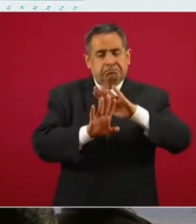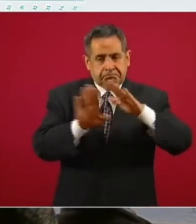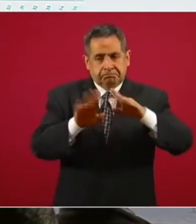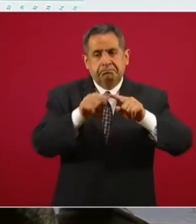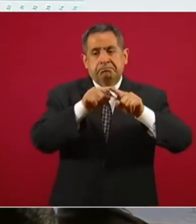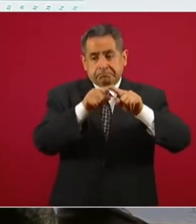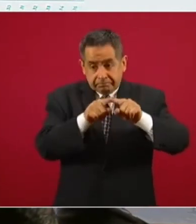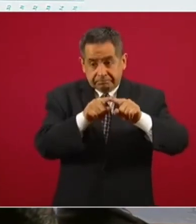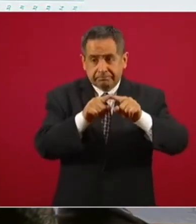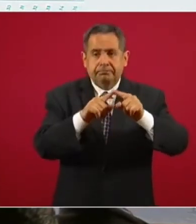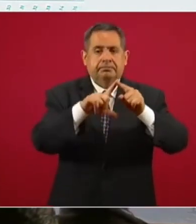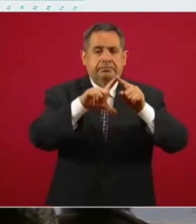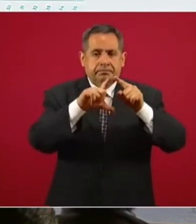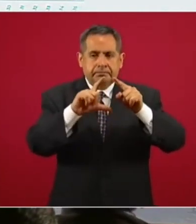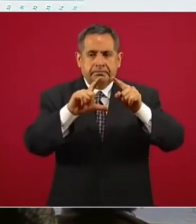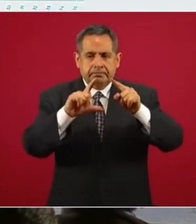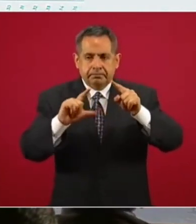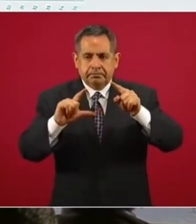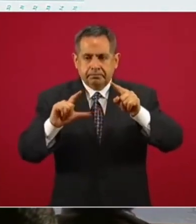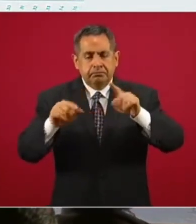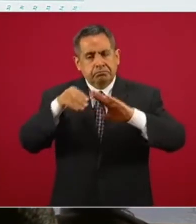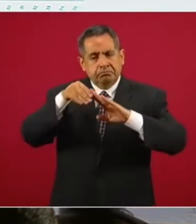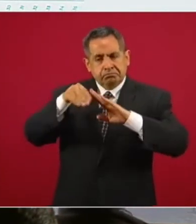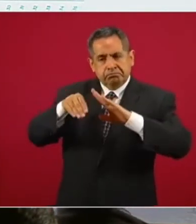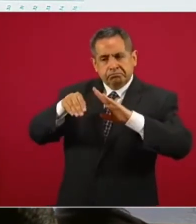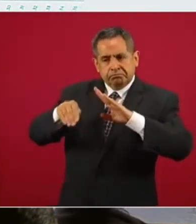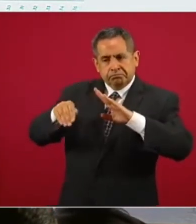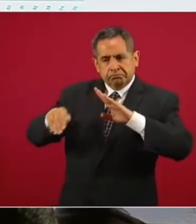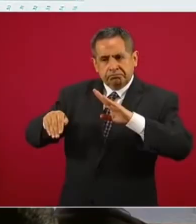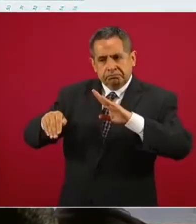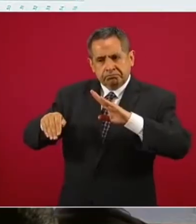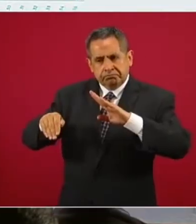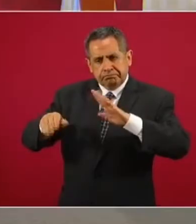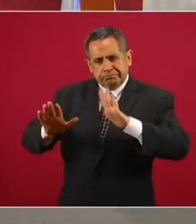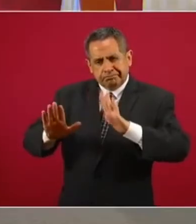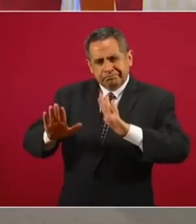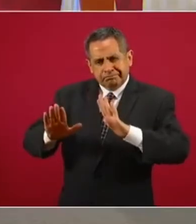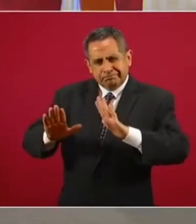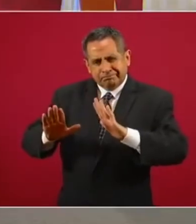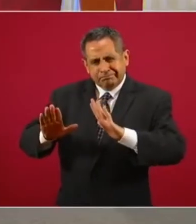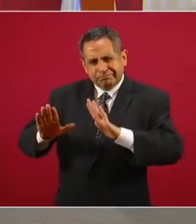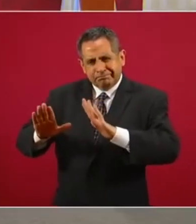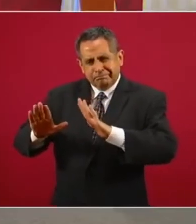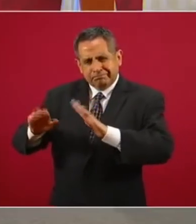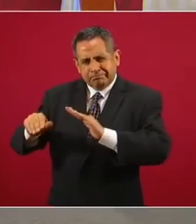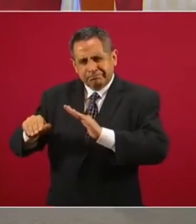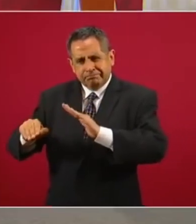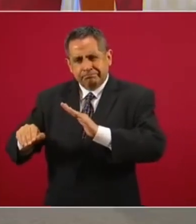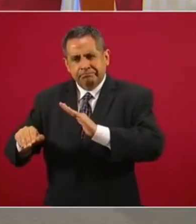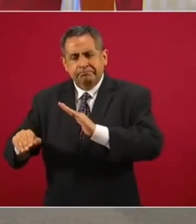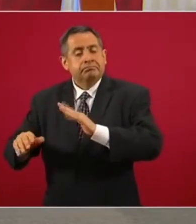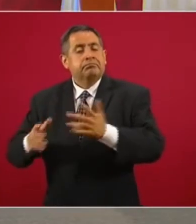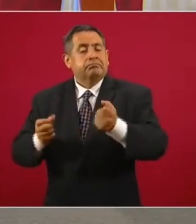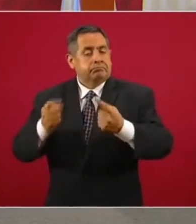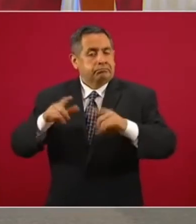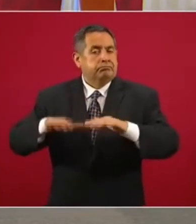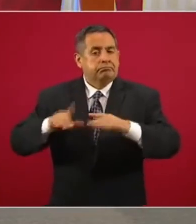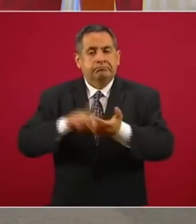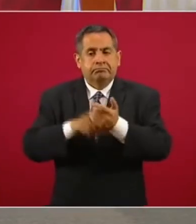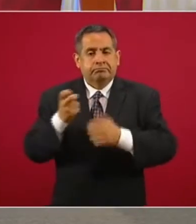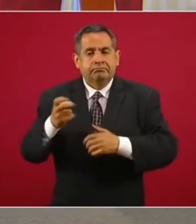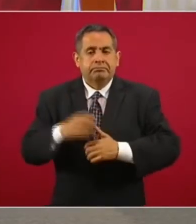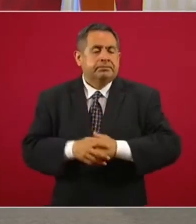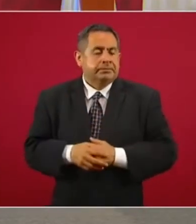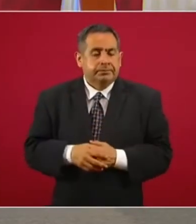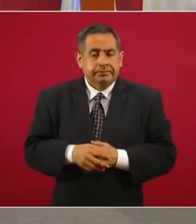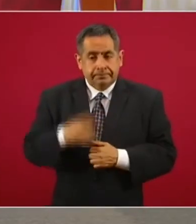tenido un descenso, a veces más lento, a veces incluso sin cambio y después con descenso.